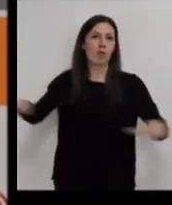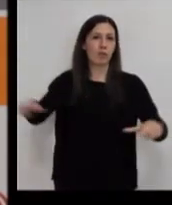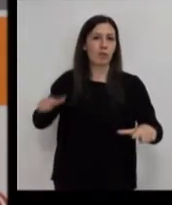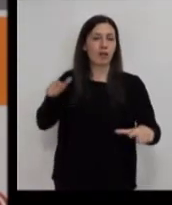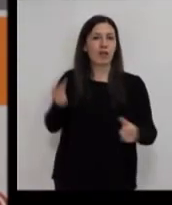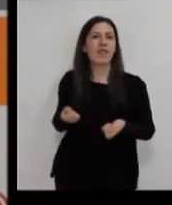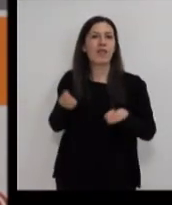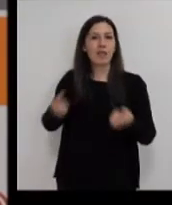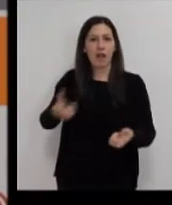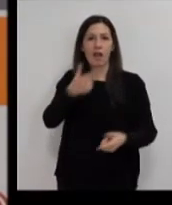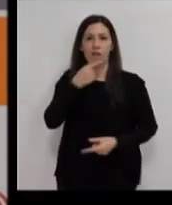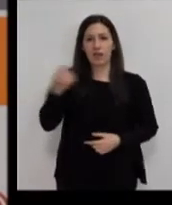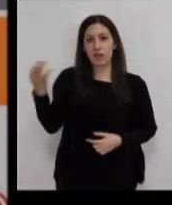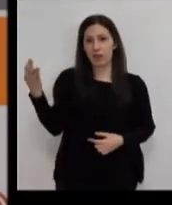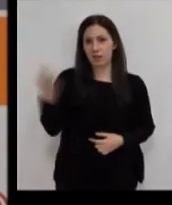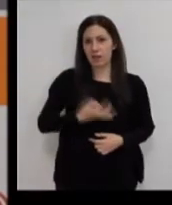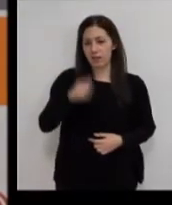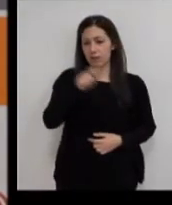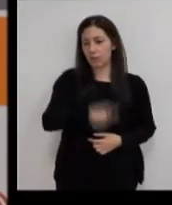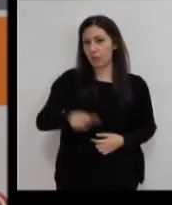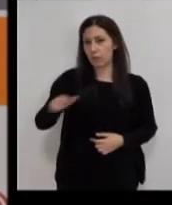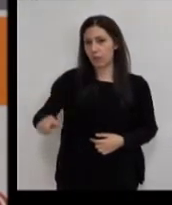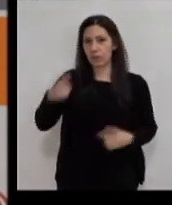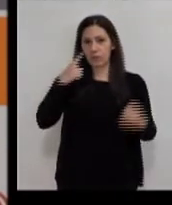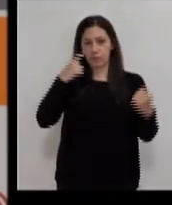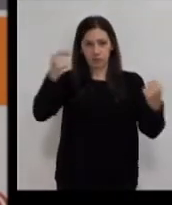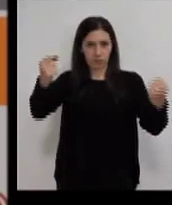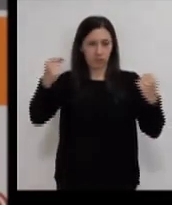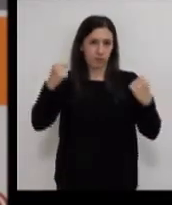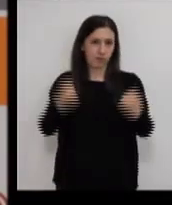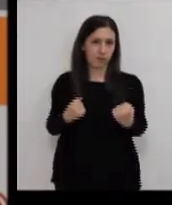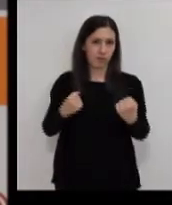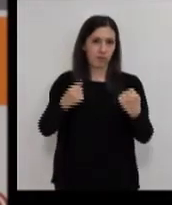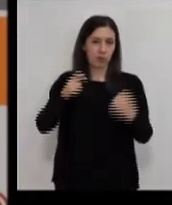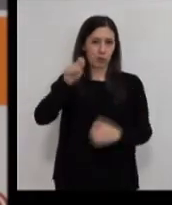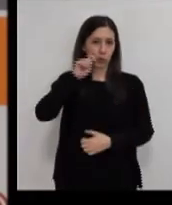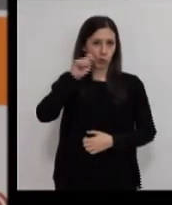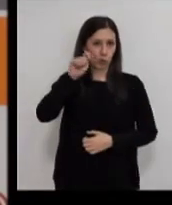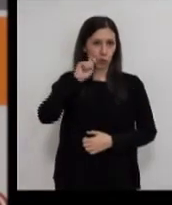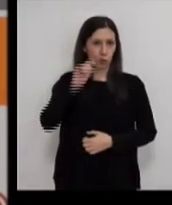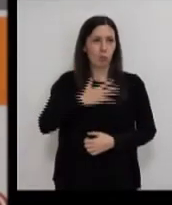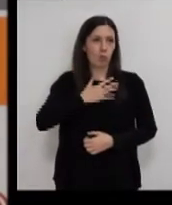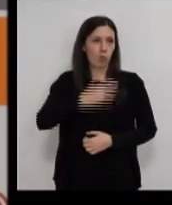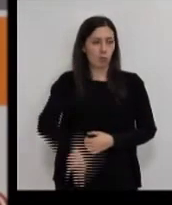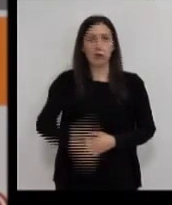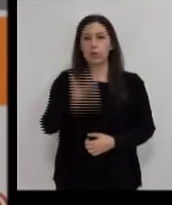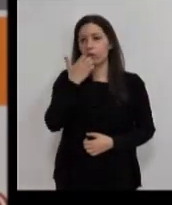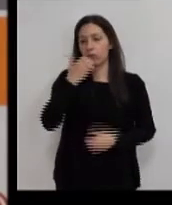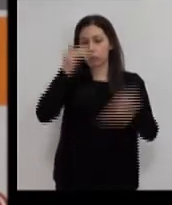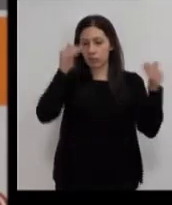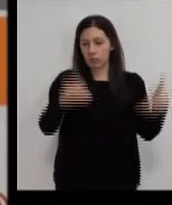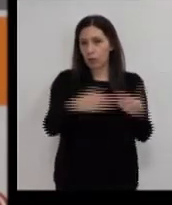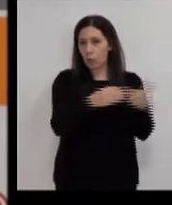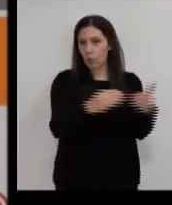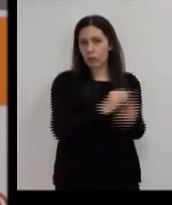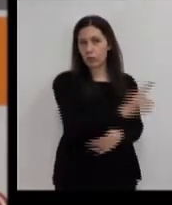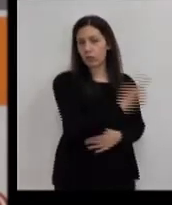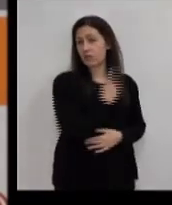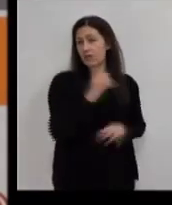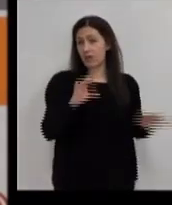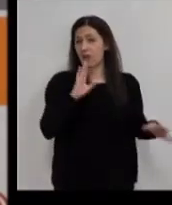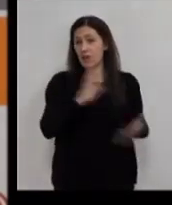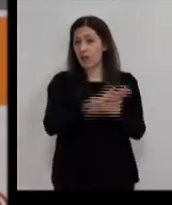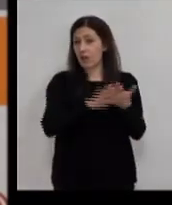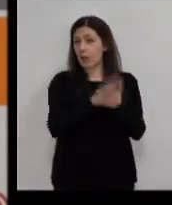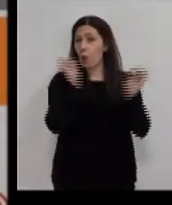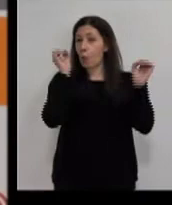Insiste, y como novedad, en que su plataforma lo que facilita es que los expertos en el turismo, es decir, que